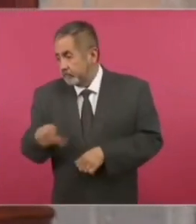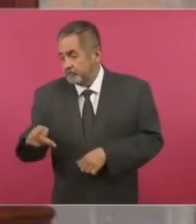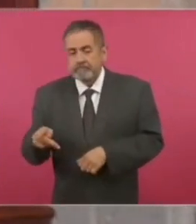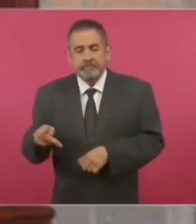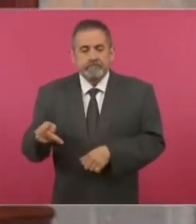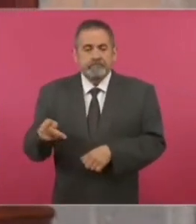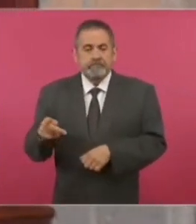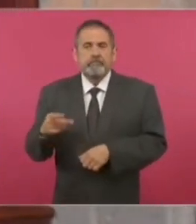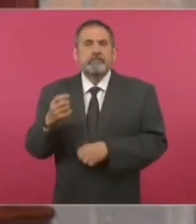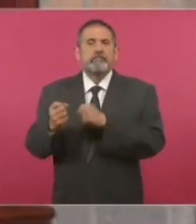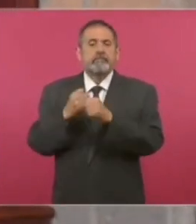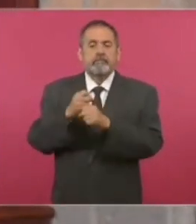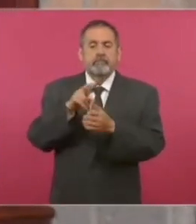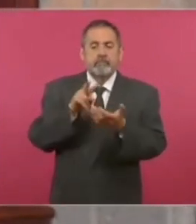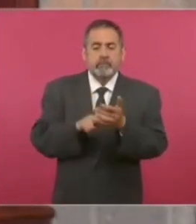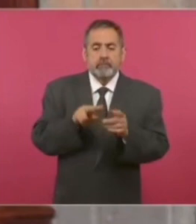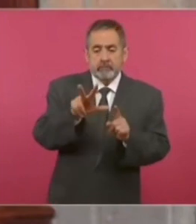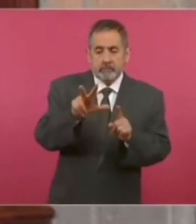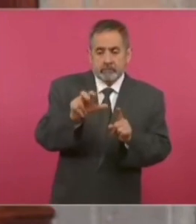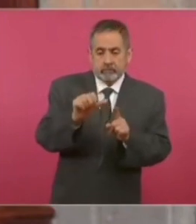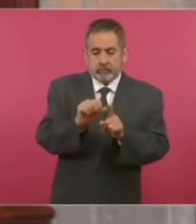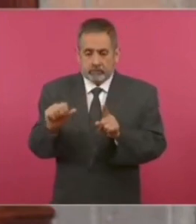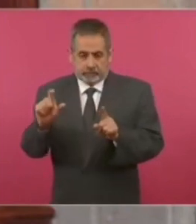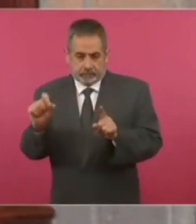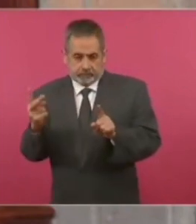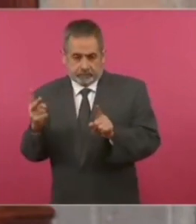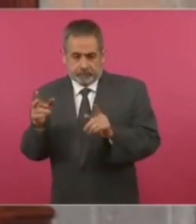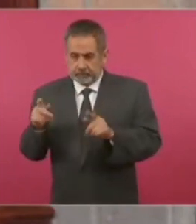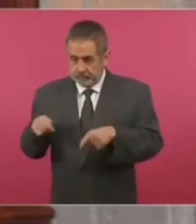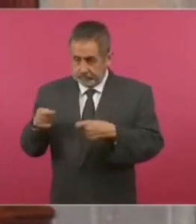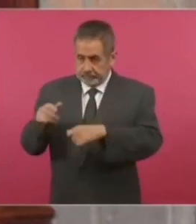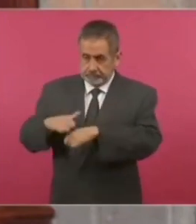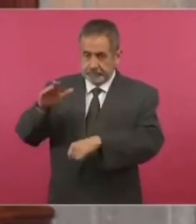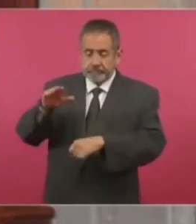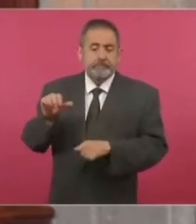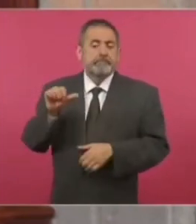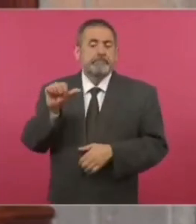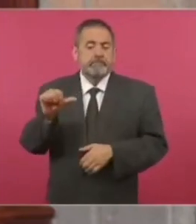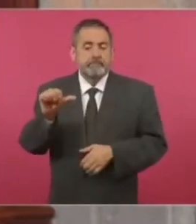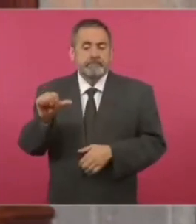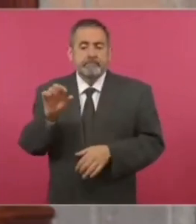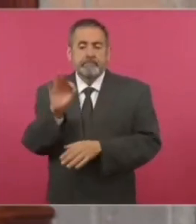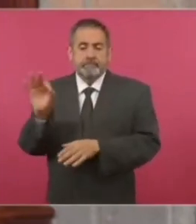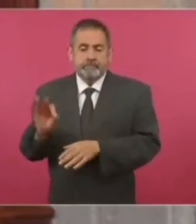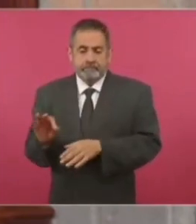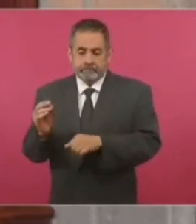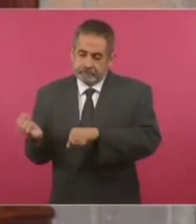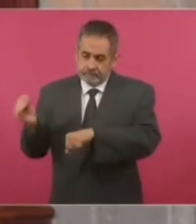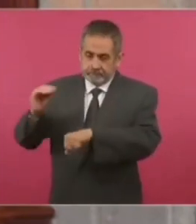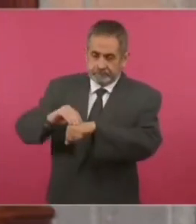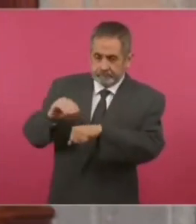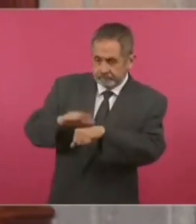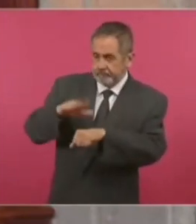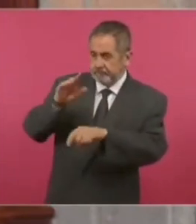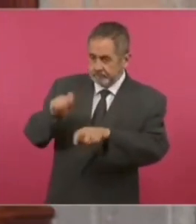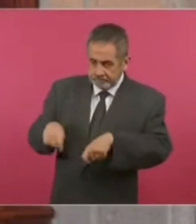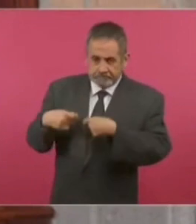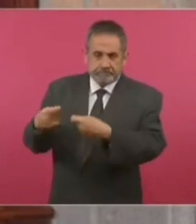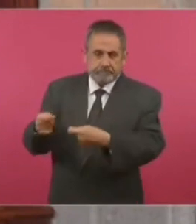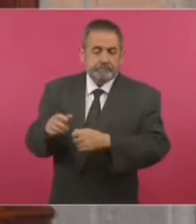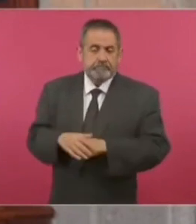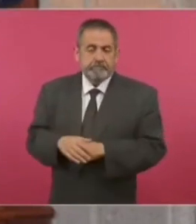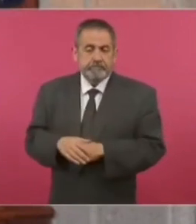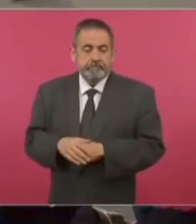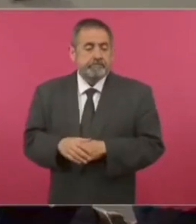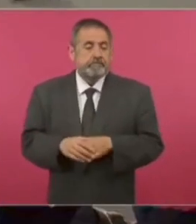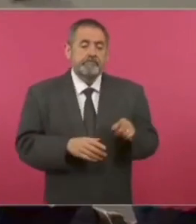de 2018 a 2022 fue de 16% en términos reales,